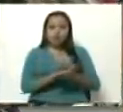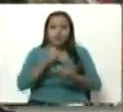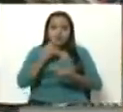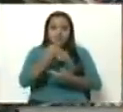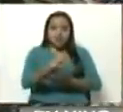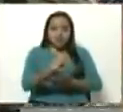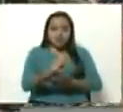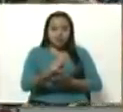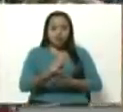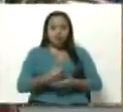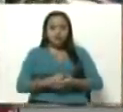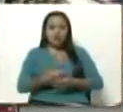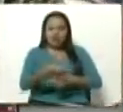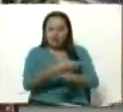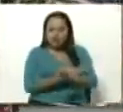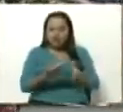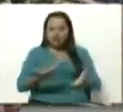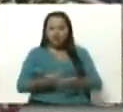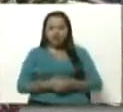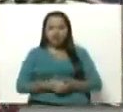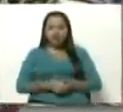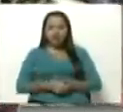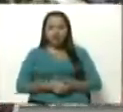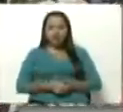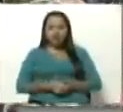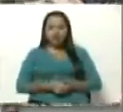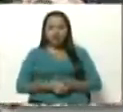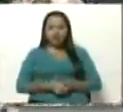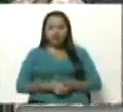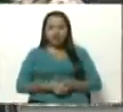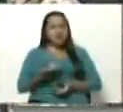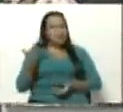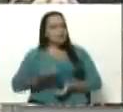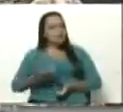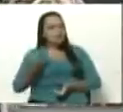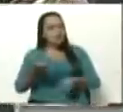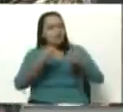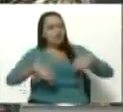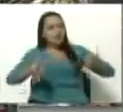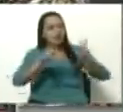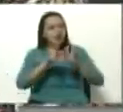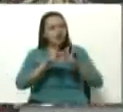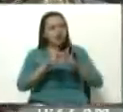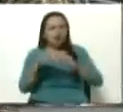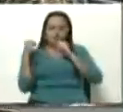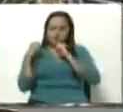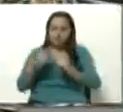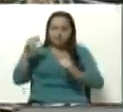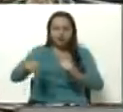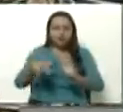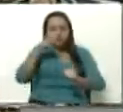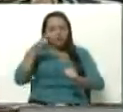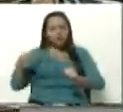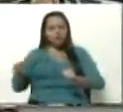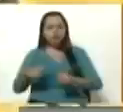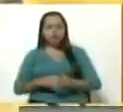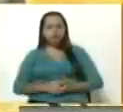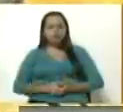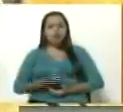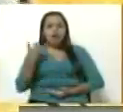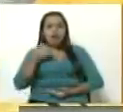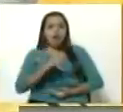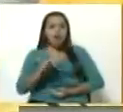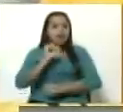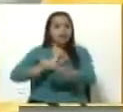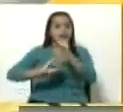diciendo, cómo no valorar profundamente la resistencia de este pueblo, que se ha